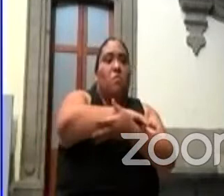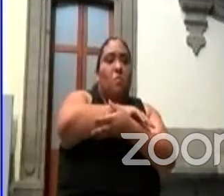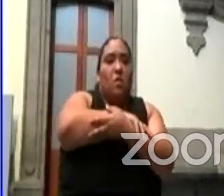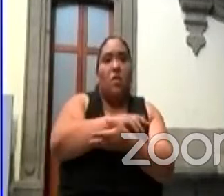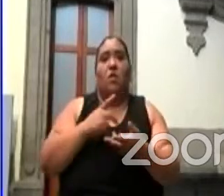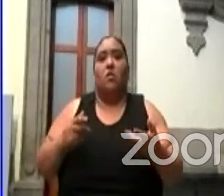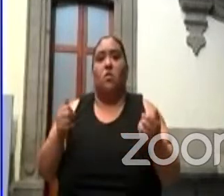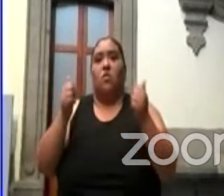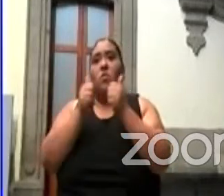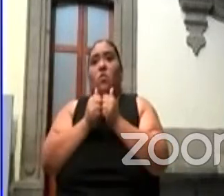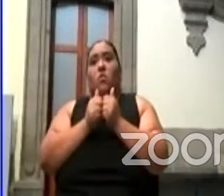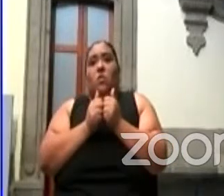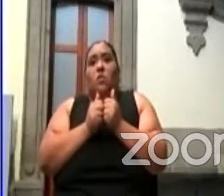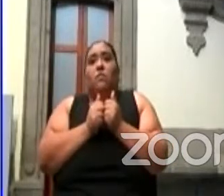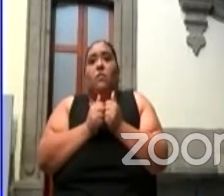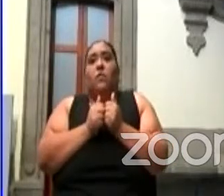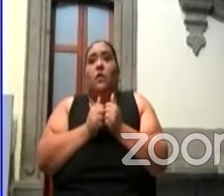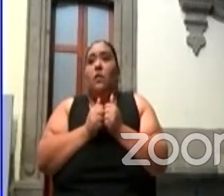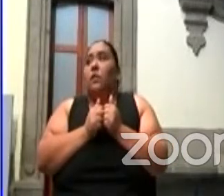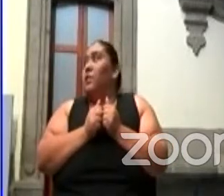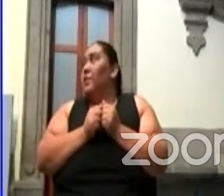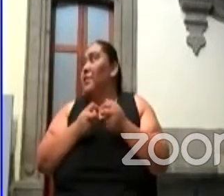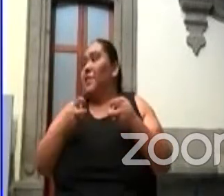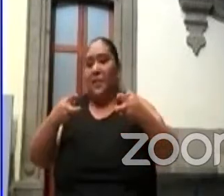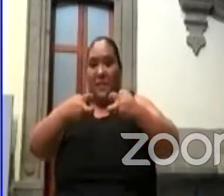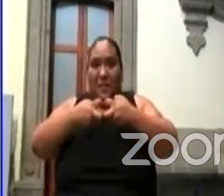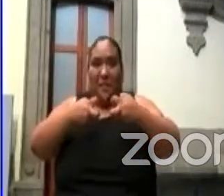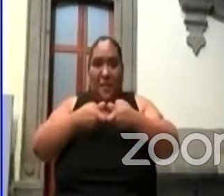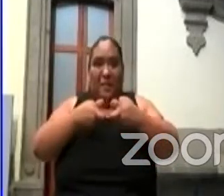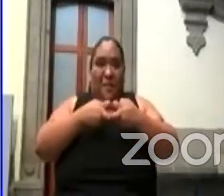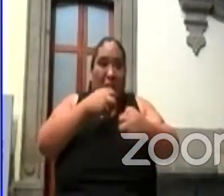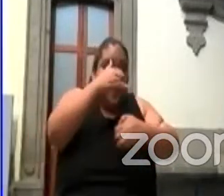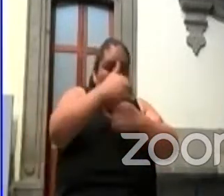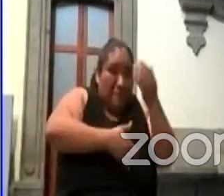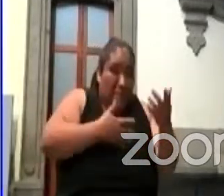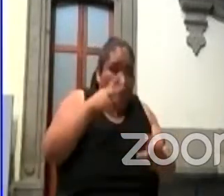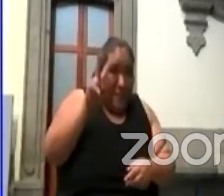con el ya están nerviosos de que termine, ¿verdad?